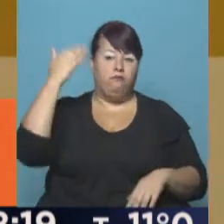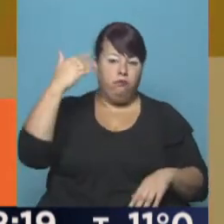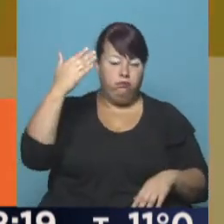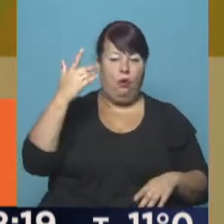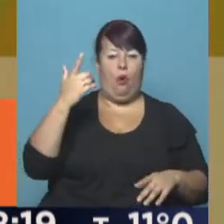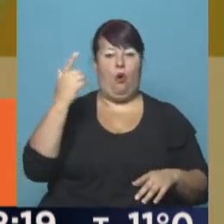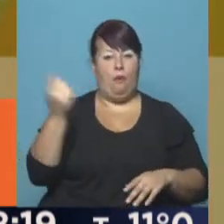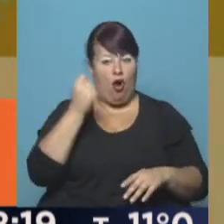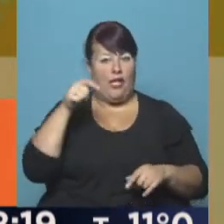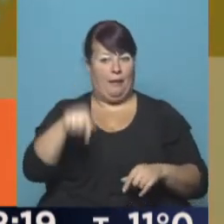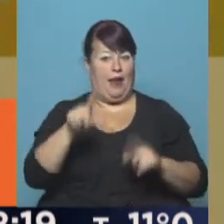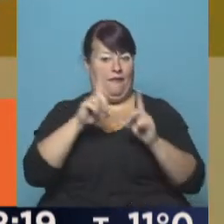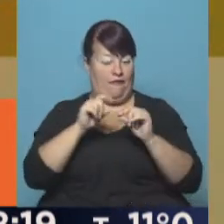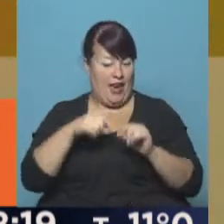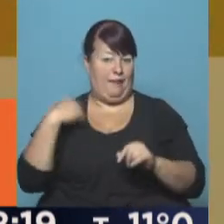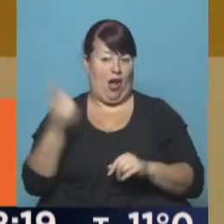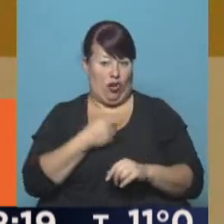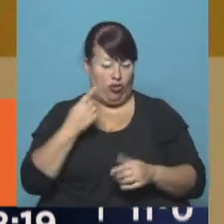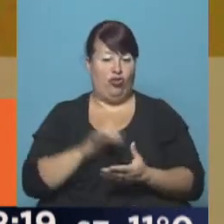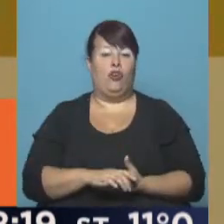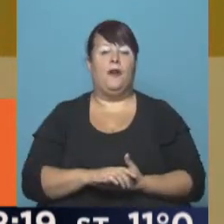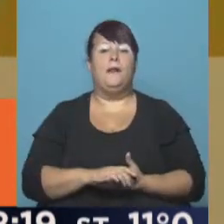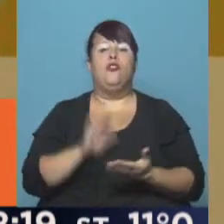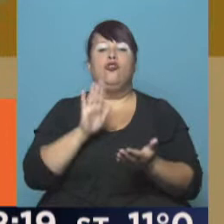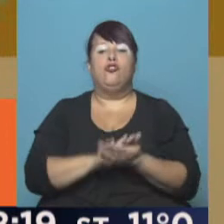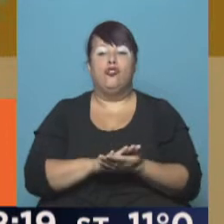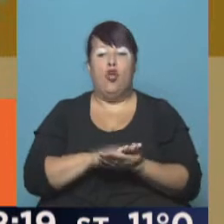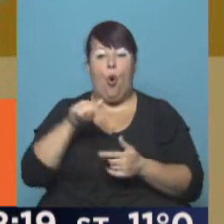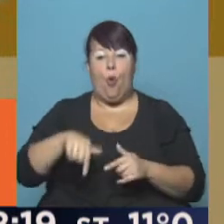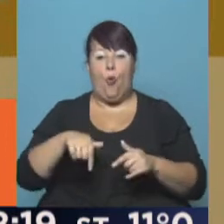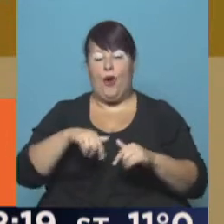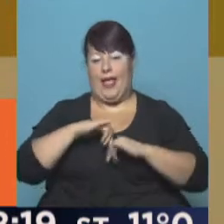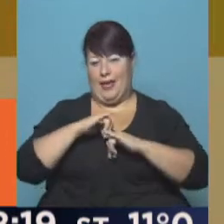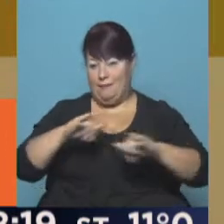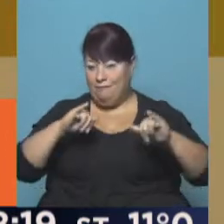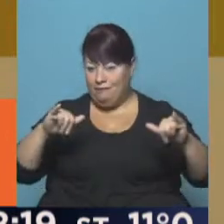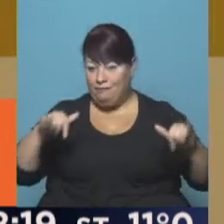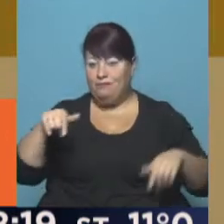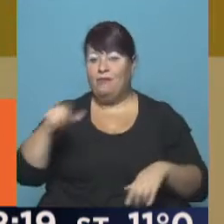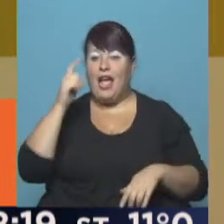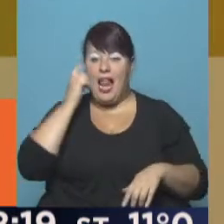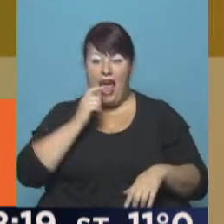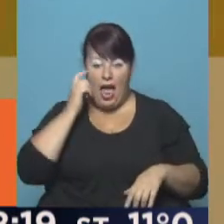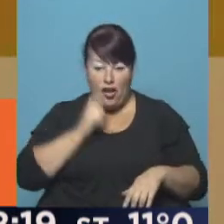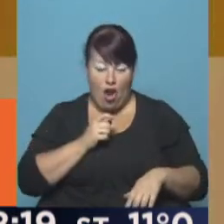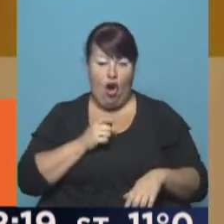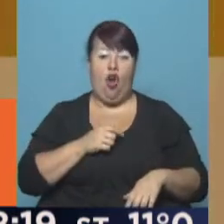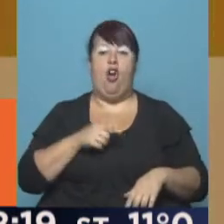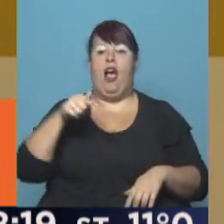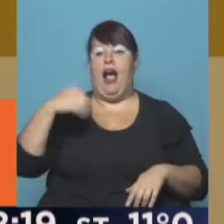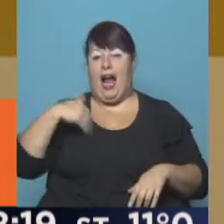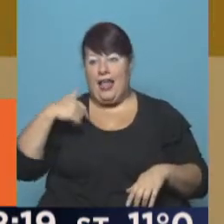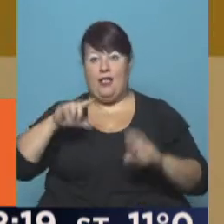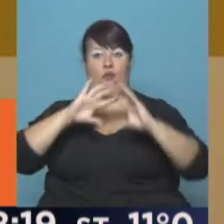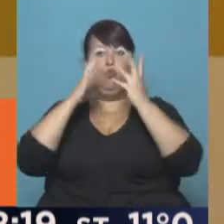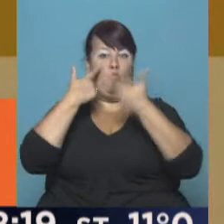imponentes para ese día para nosotros dentro de lo que es esta promoción que queremos darle a la rioja al país y al mundo